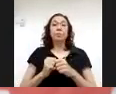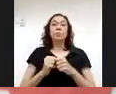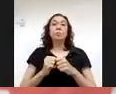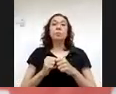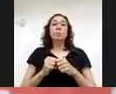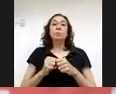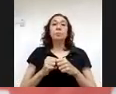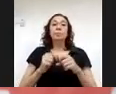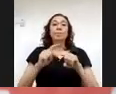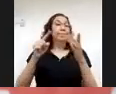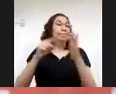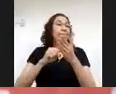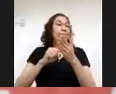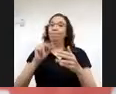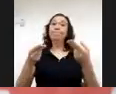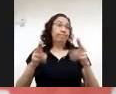lo cual no sucedió.